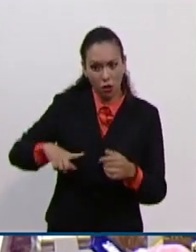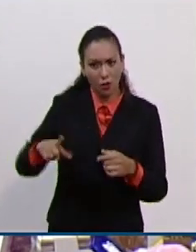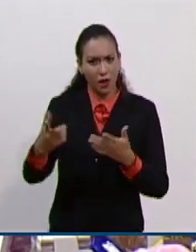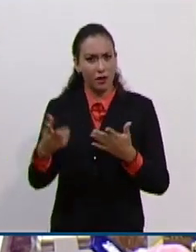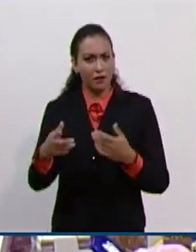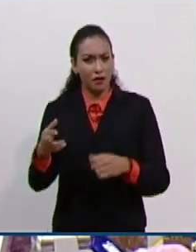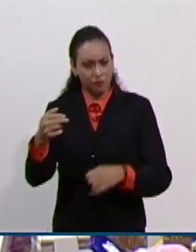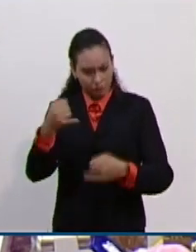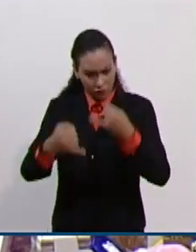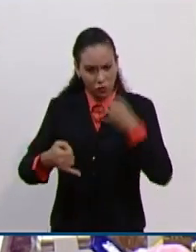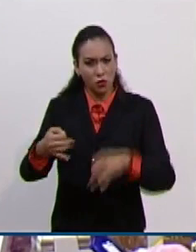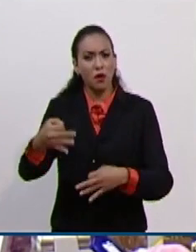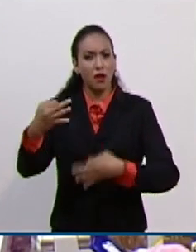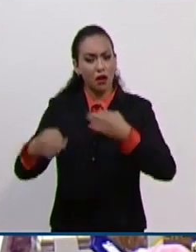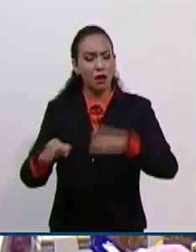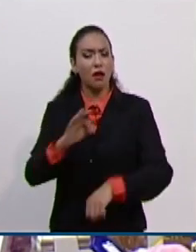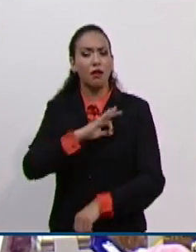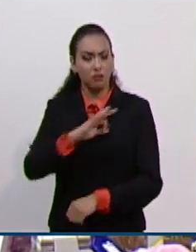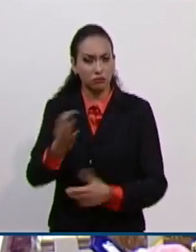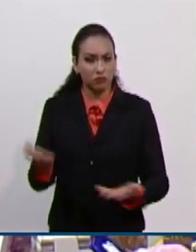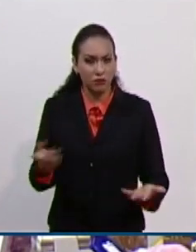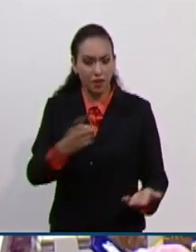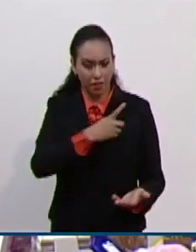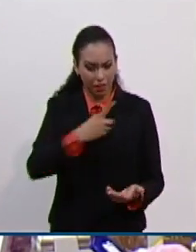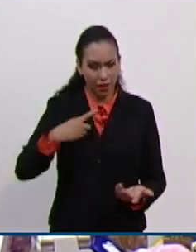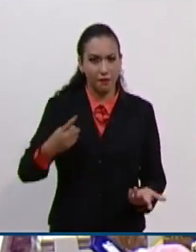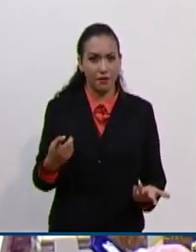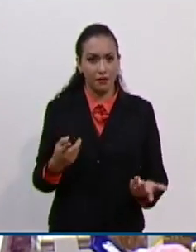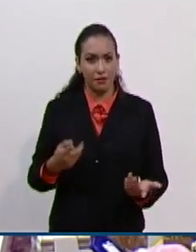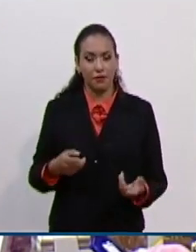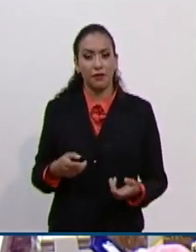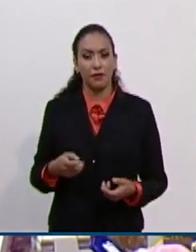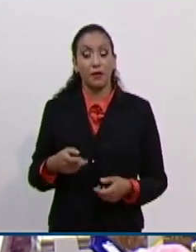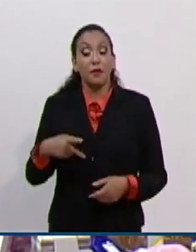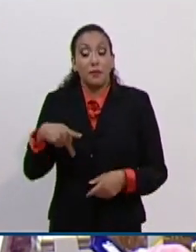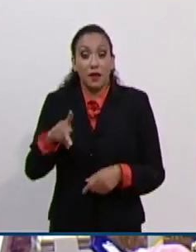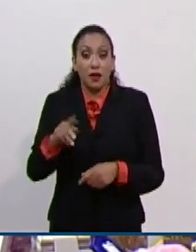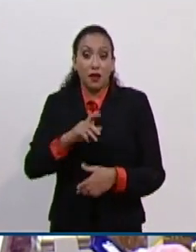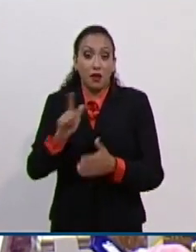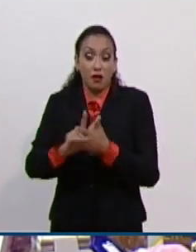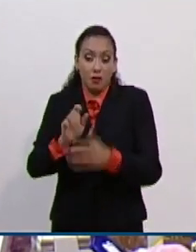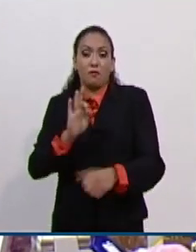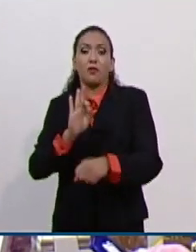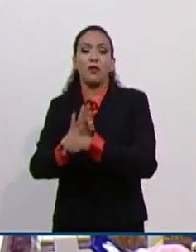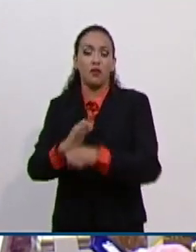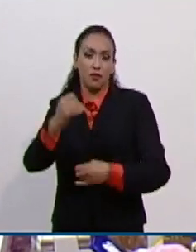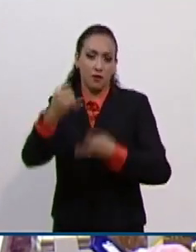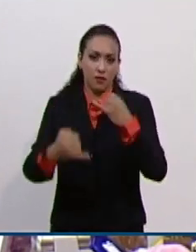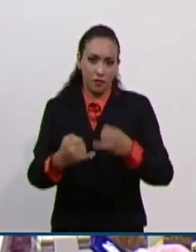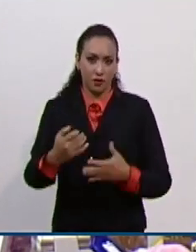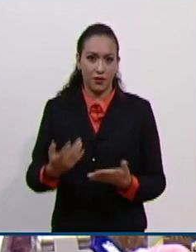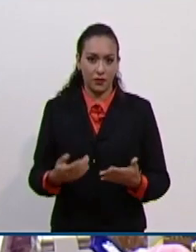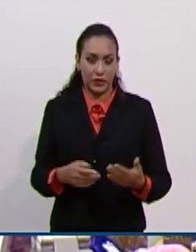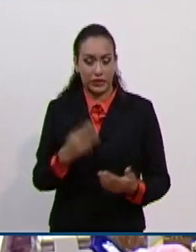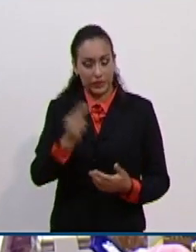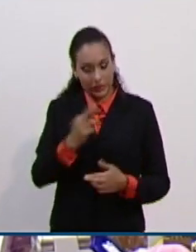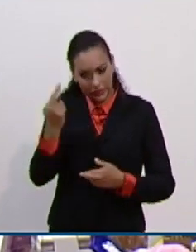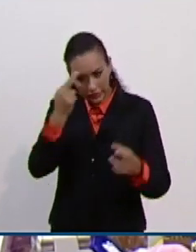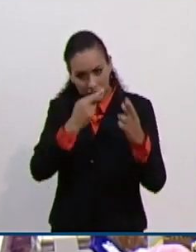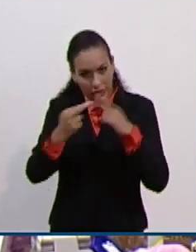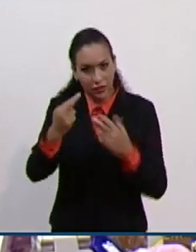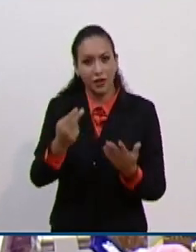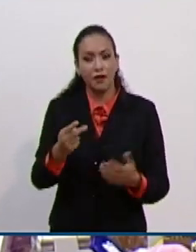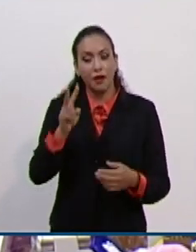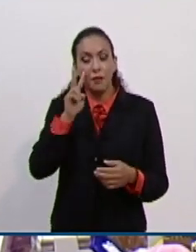no es el único valor constitucional en juego, sino también el régimen político constitucional de República Federal que